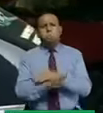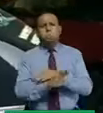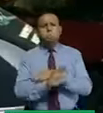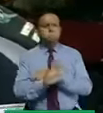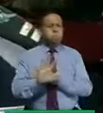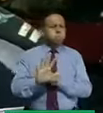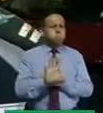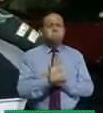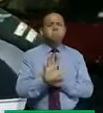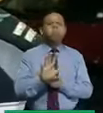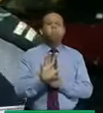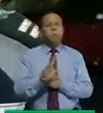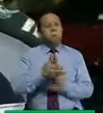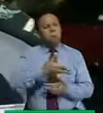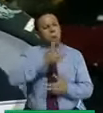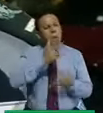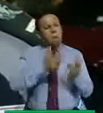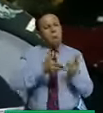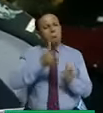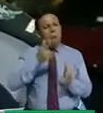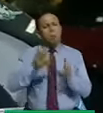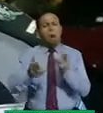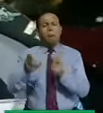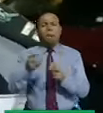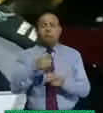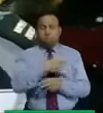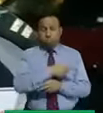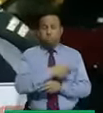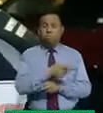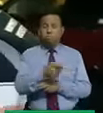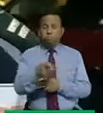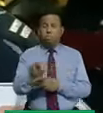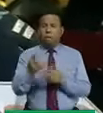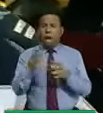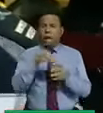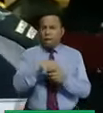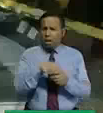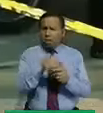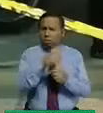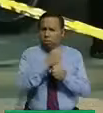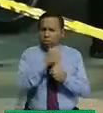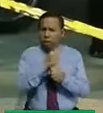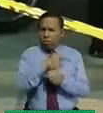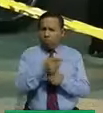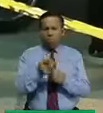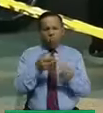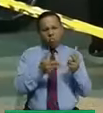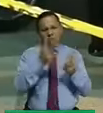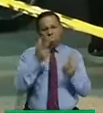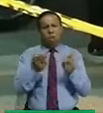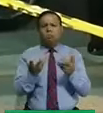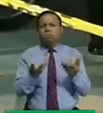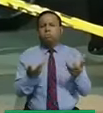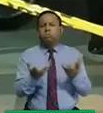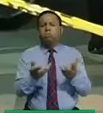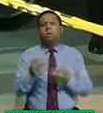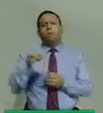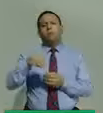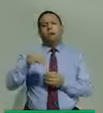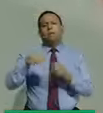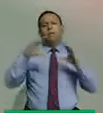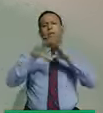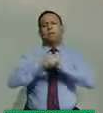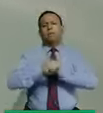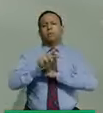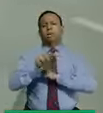en el cual proceden a disparar a los ocupantes, a las personas que se encontraban al interior. El hecho violento se registró la noche del martes